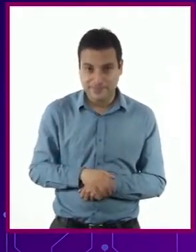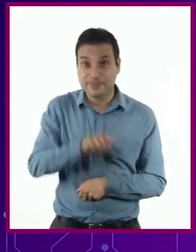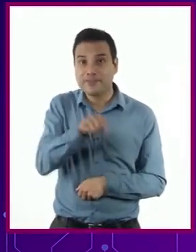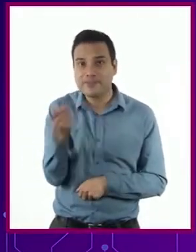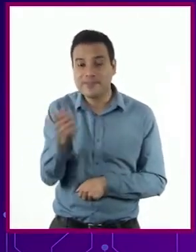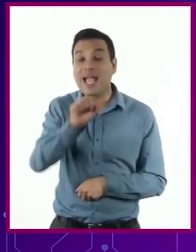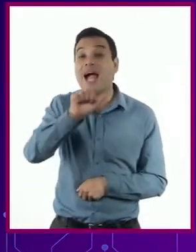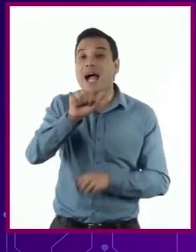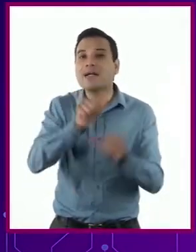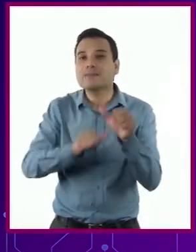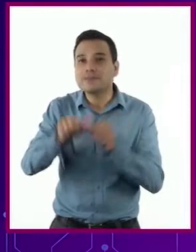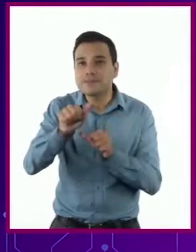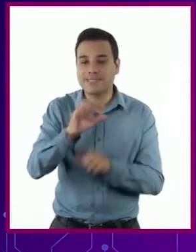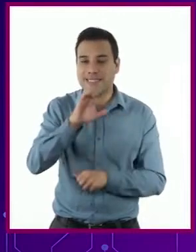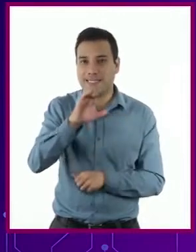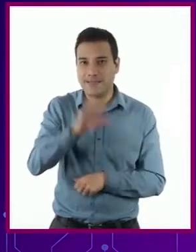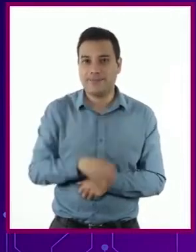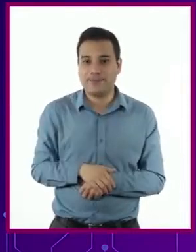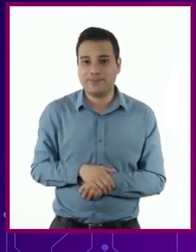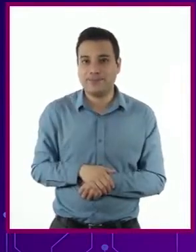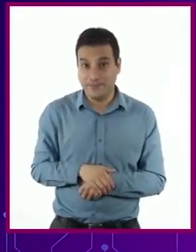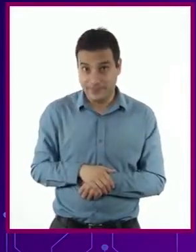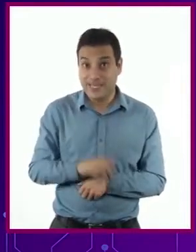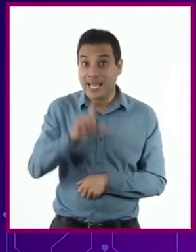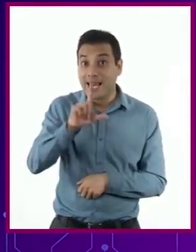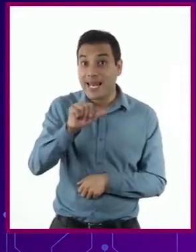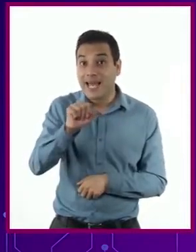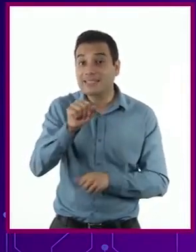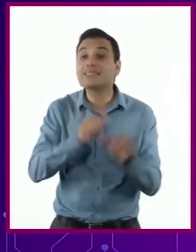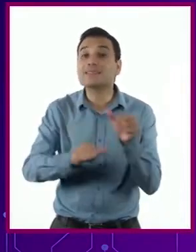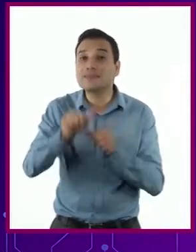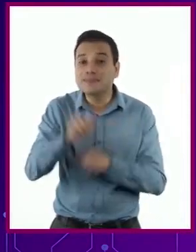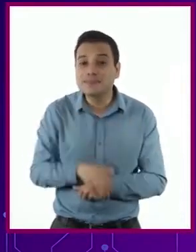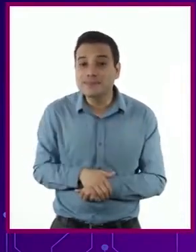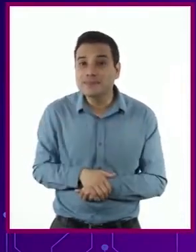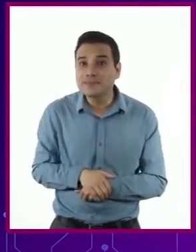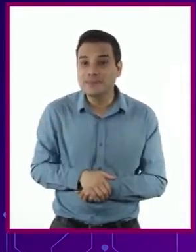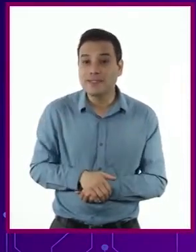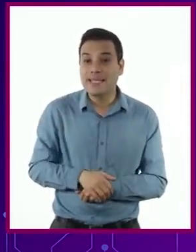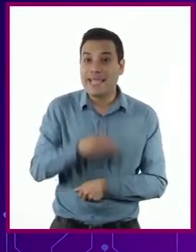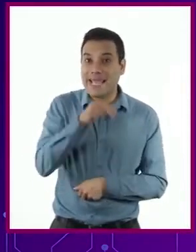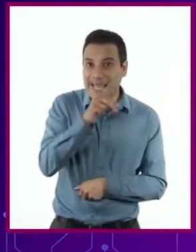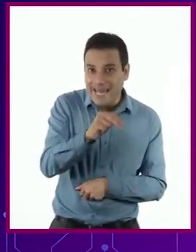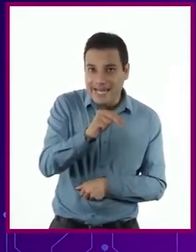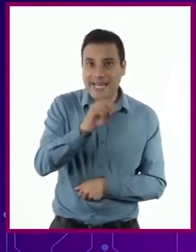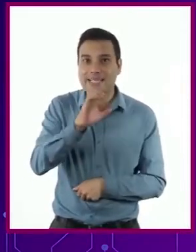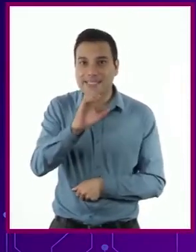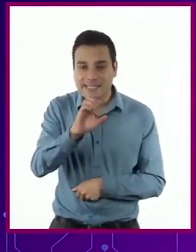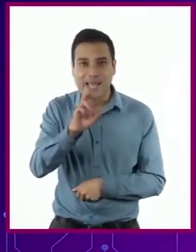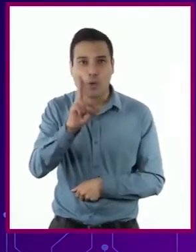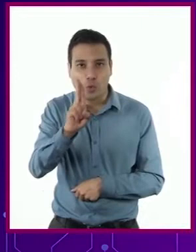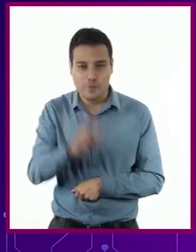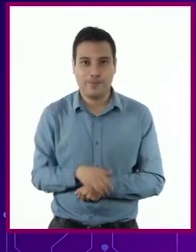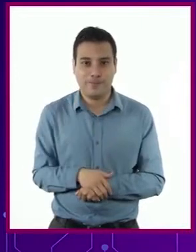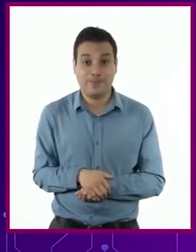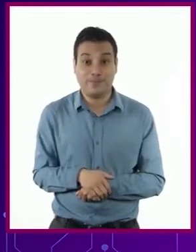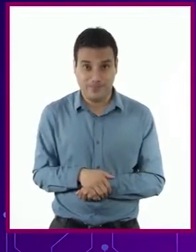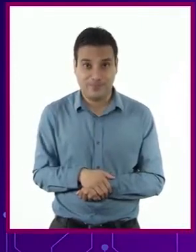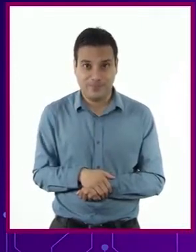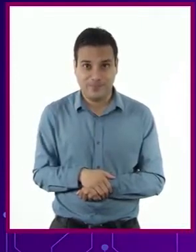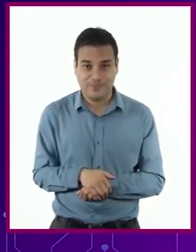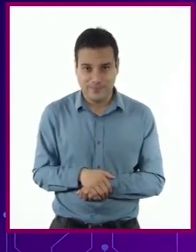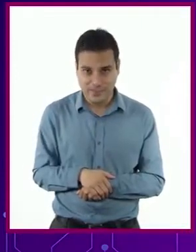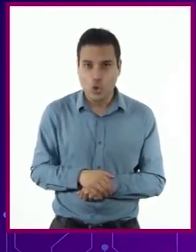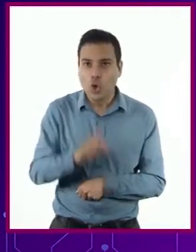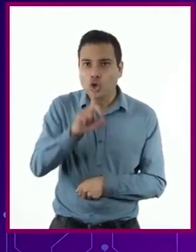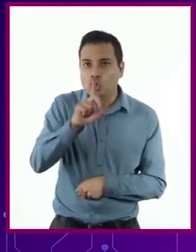se convierte en C y la palabra las se convierte en las letras N, C y U,